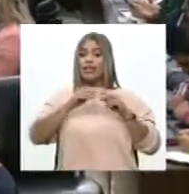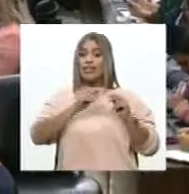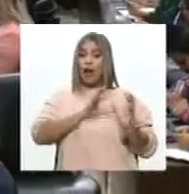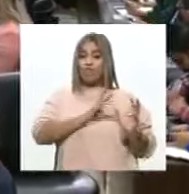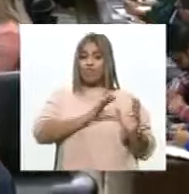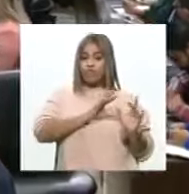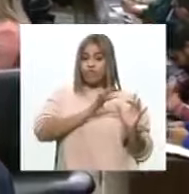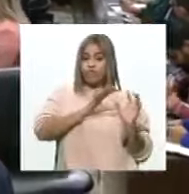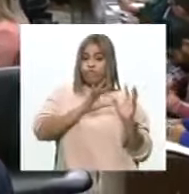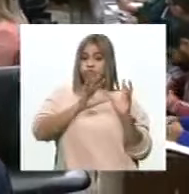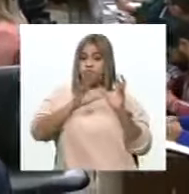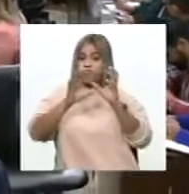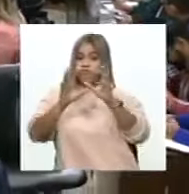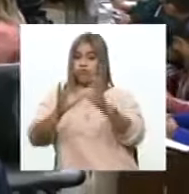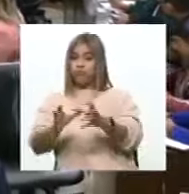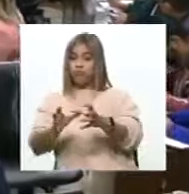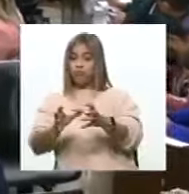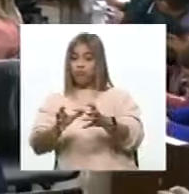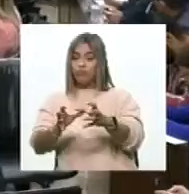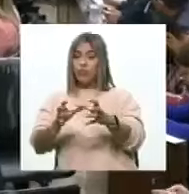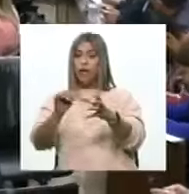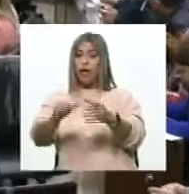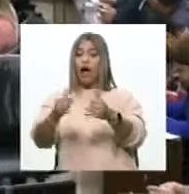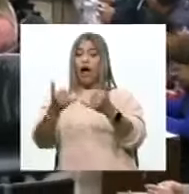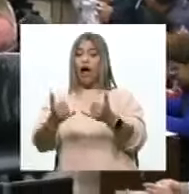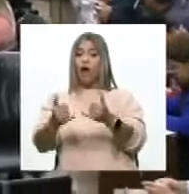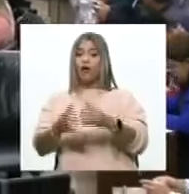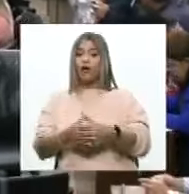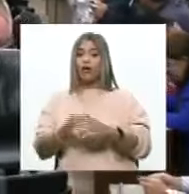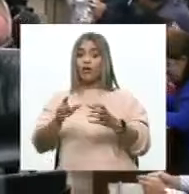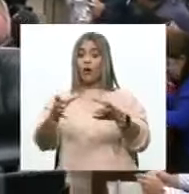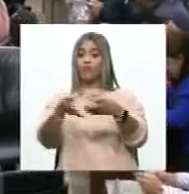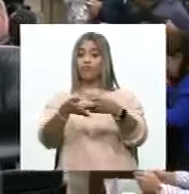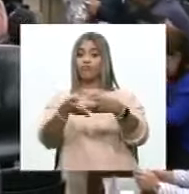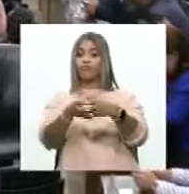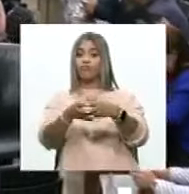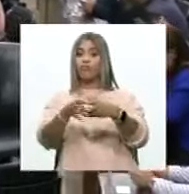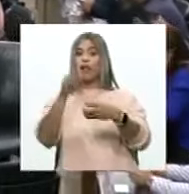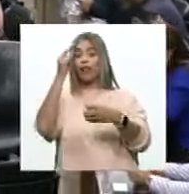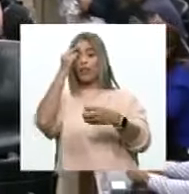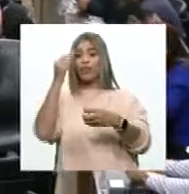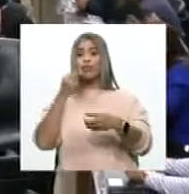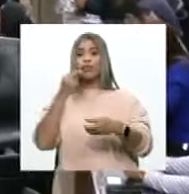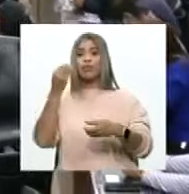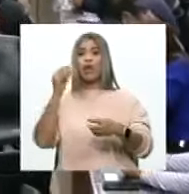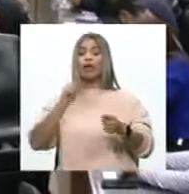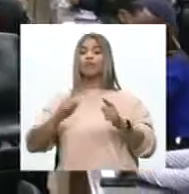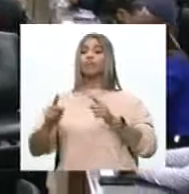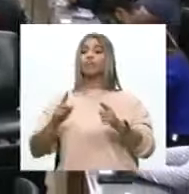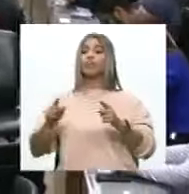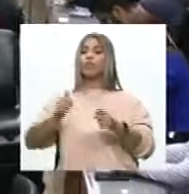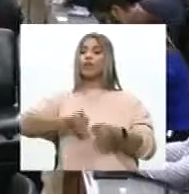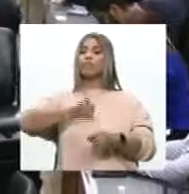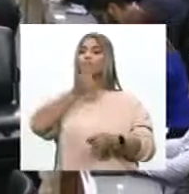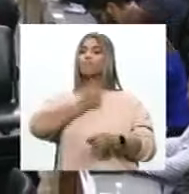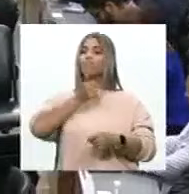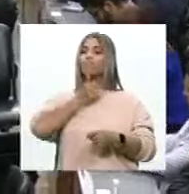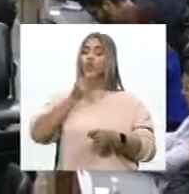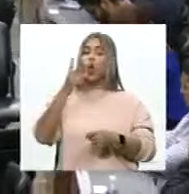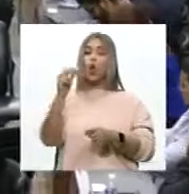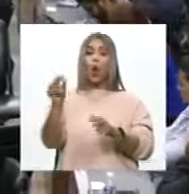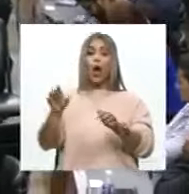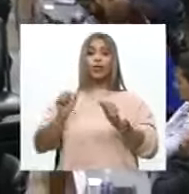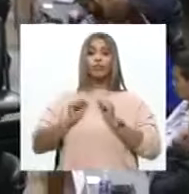ese, o su grupo, su tribu, en ese momento era cacique de los Teques, para resistirse,